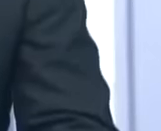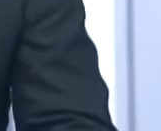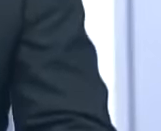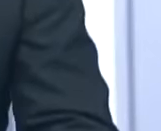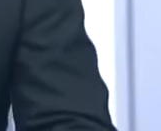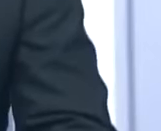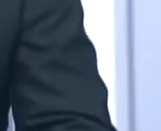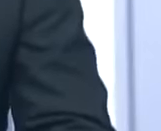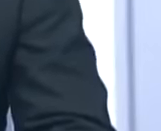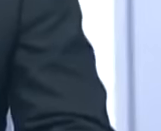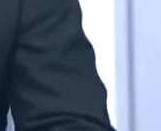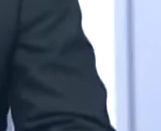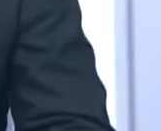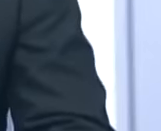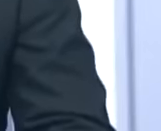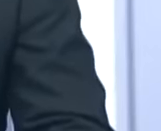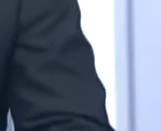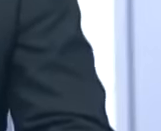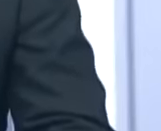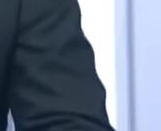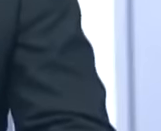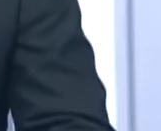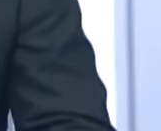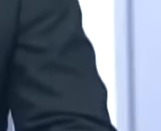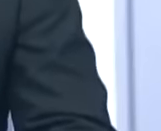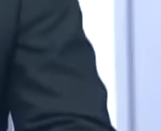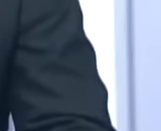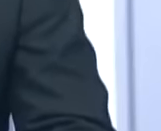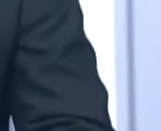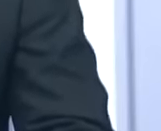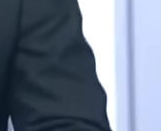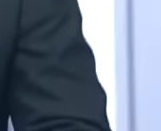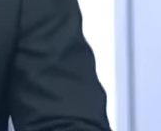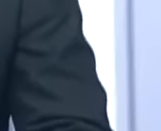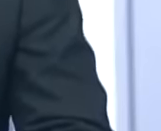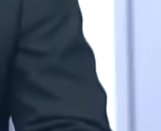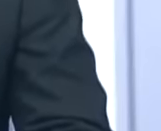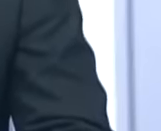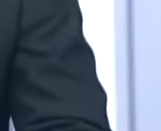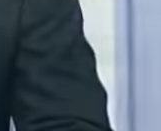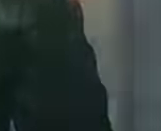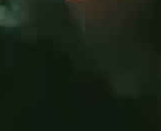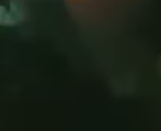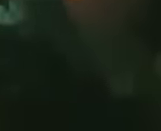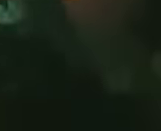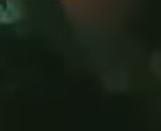A esta hora se genera actividad presidencial. Nos conectamos para conocer más detalles.